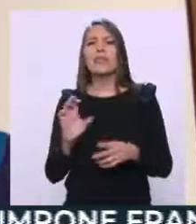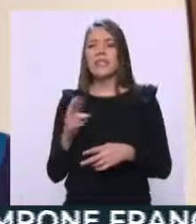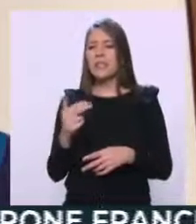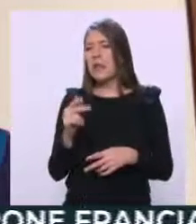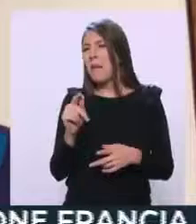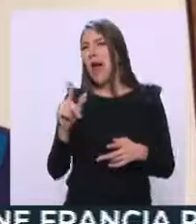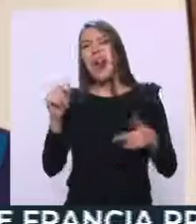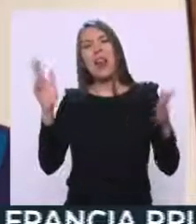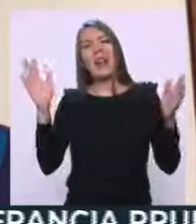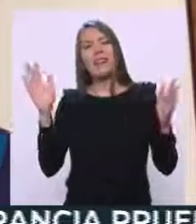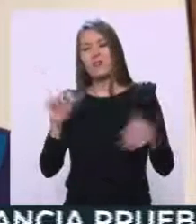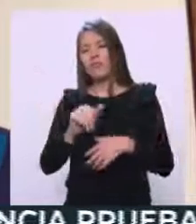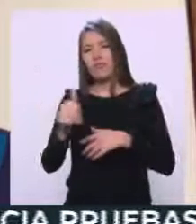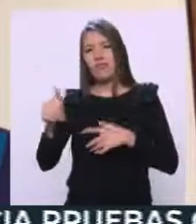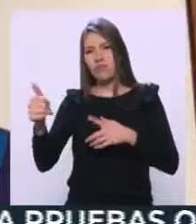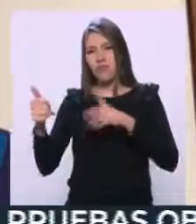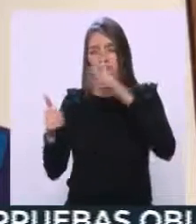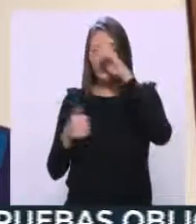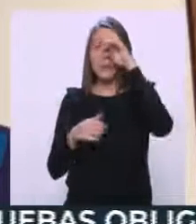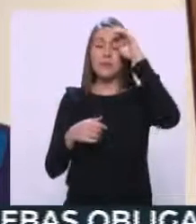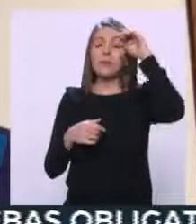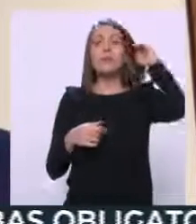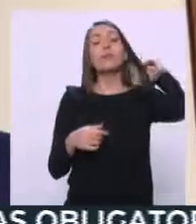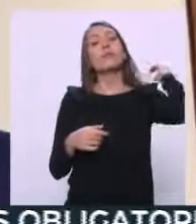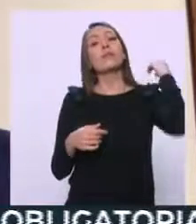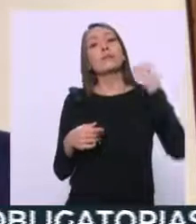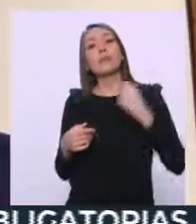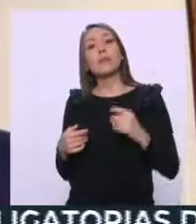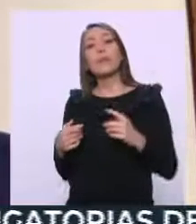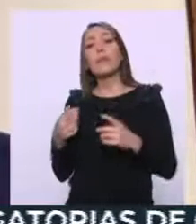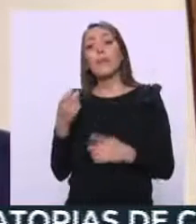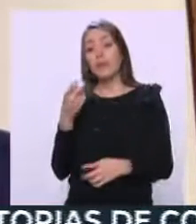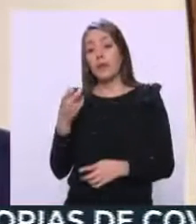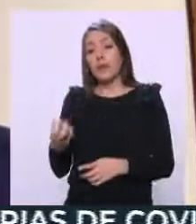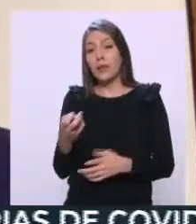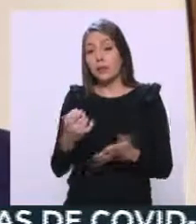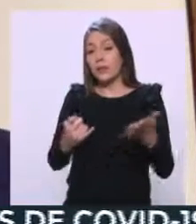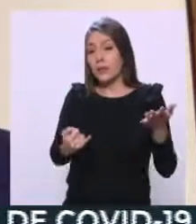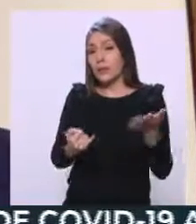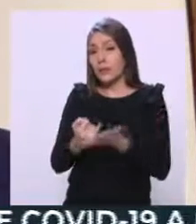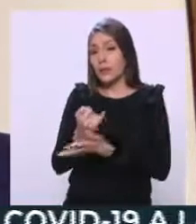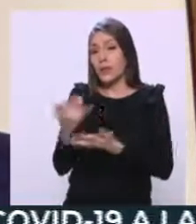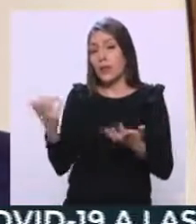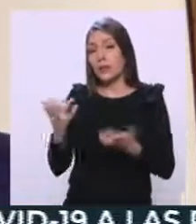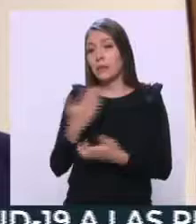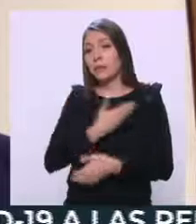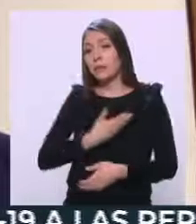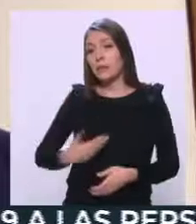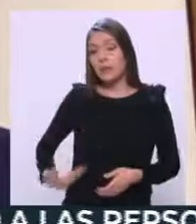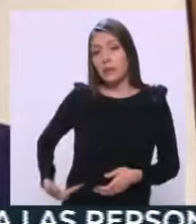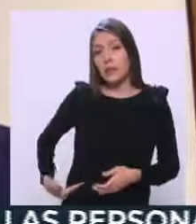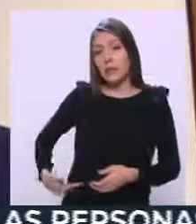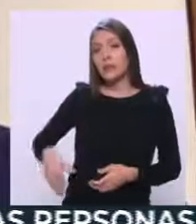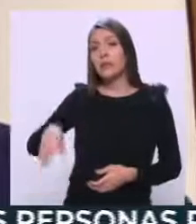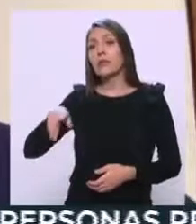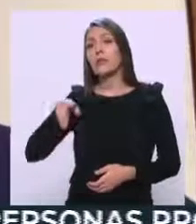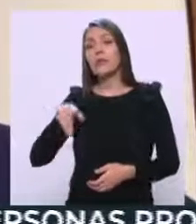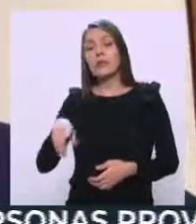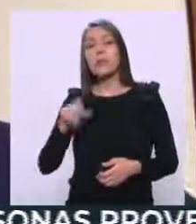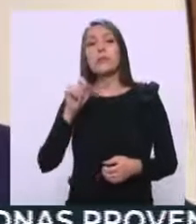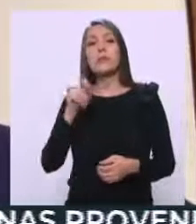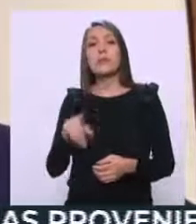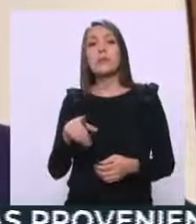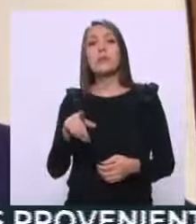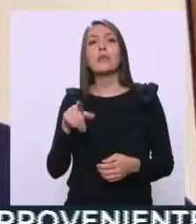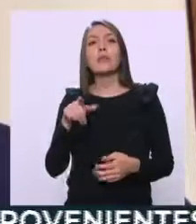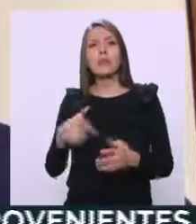Chapala y otros cuerpos de agua internos. Entonces, esta decisión del presidente de la República, igual que lo que fue el muy